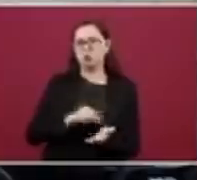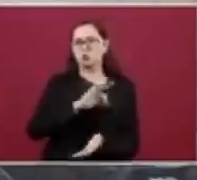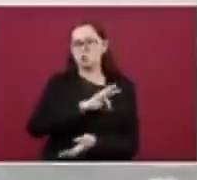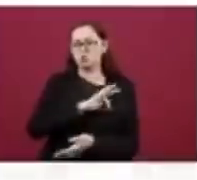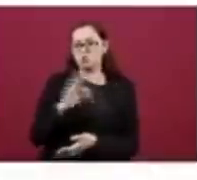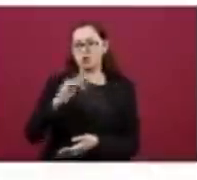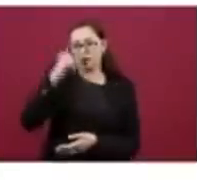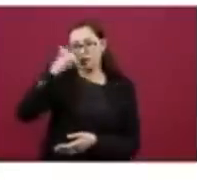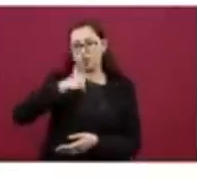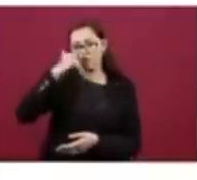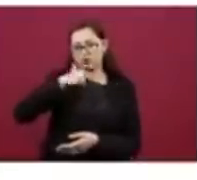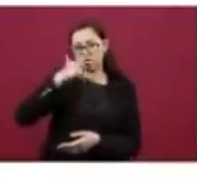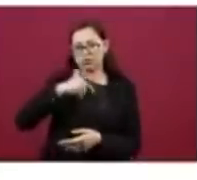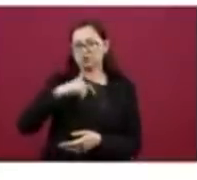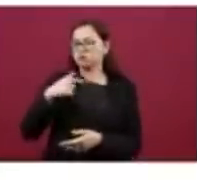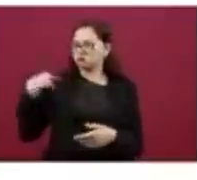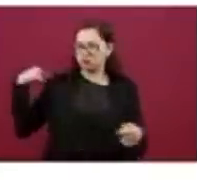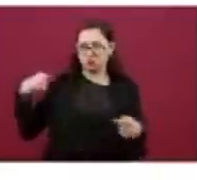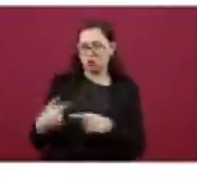por la noche.